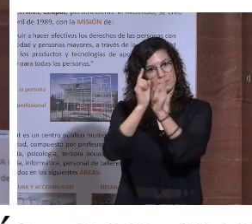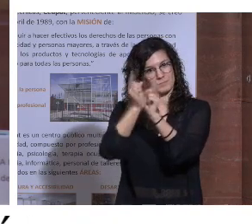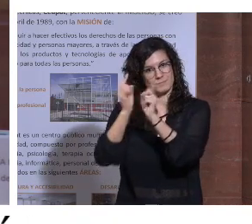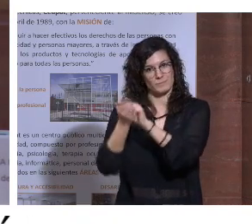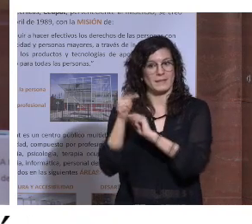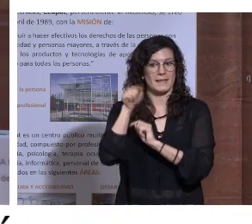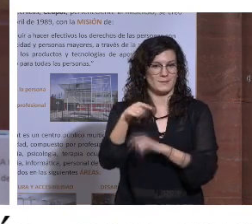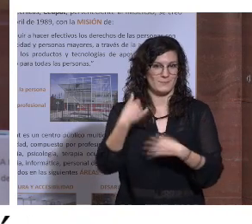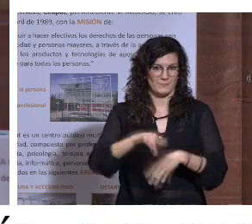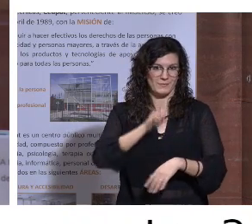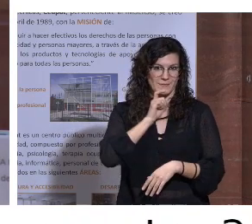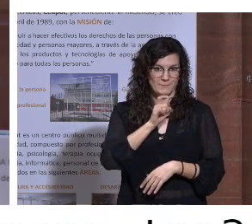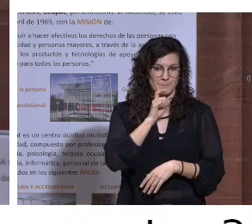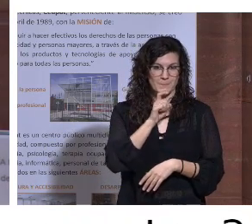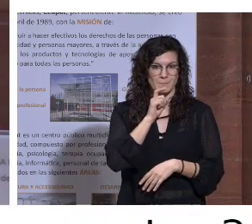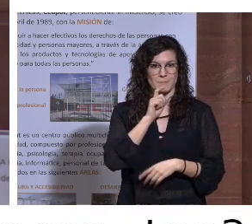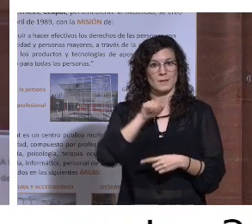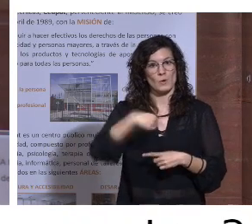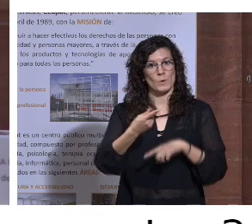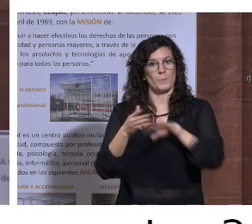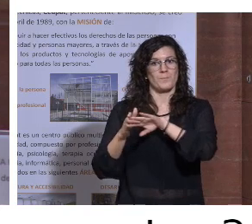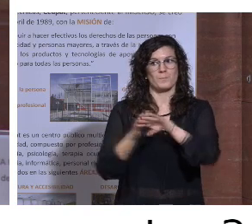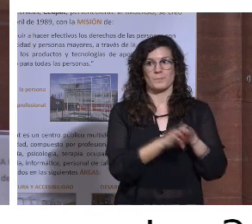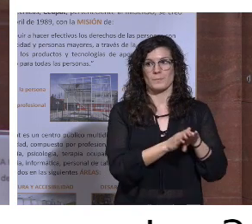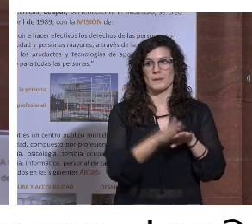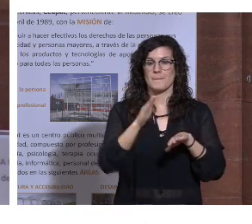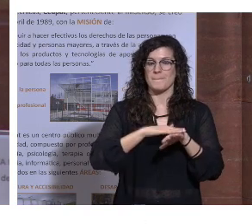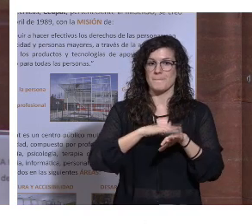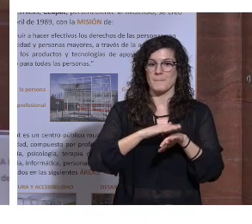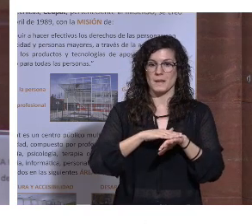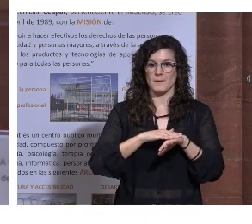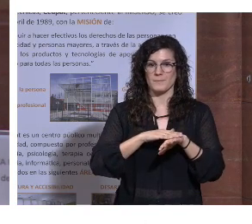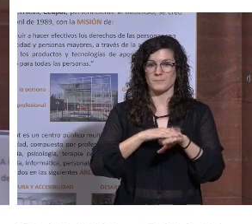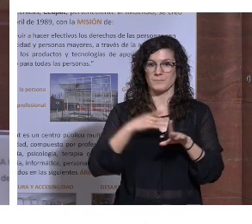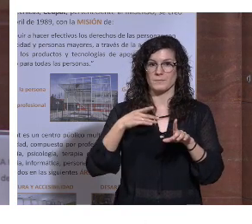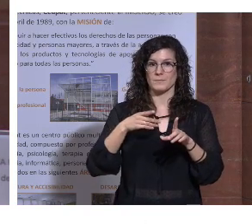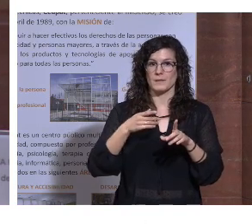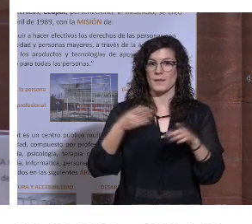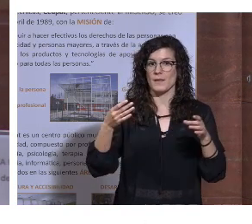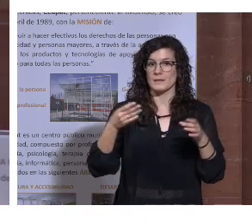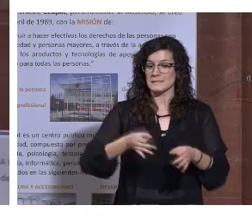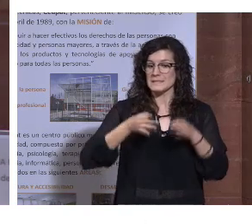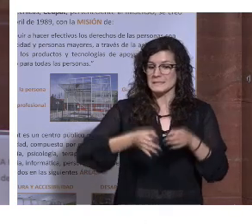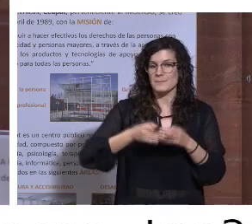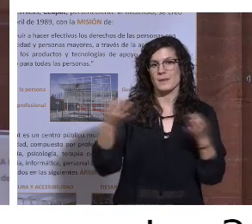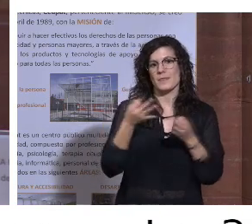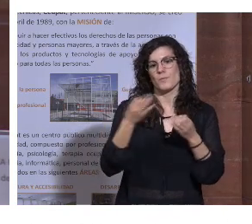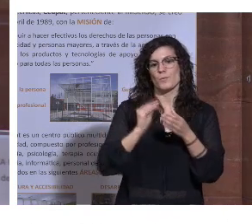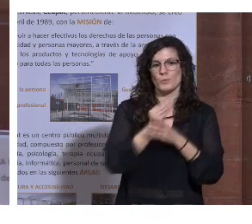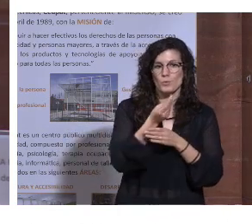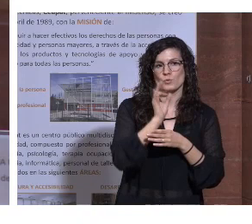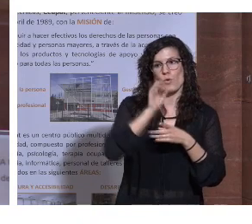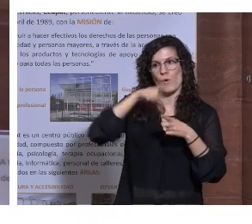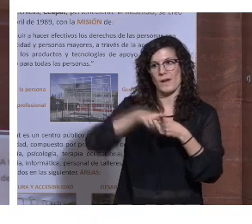bastante difícil. Y luego, para que salgan bien, yo diría que casi siempre tienen que tener un producto o una herramienta, algo